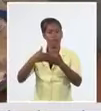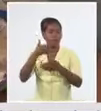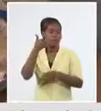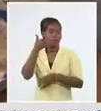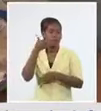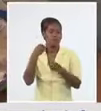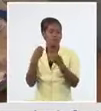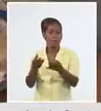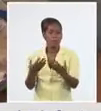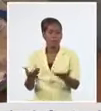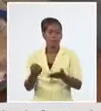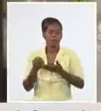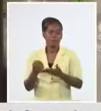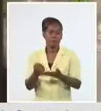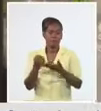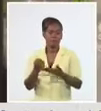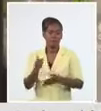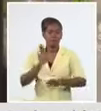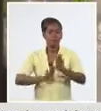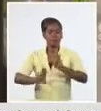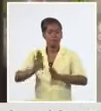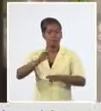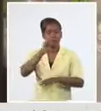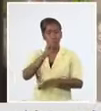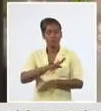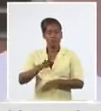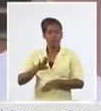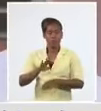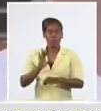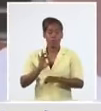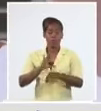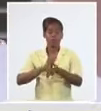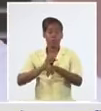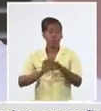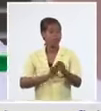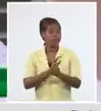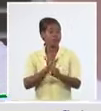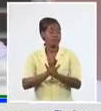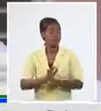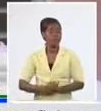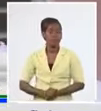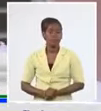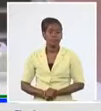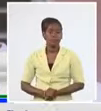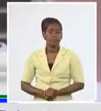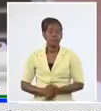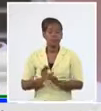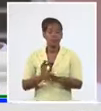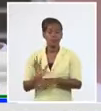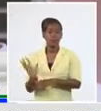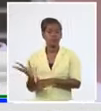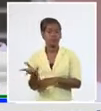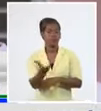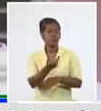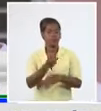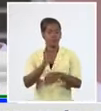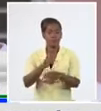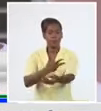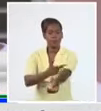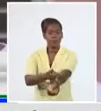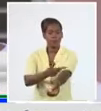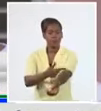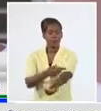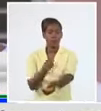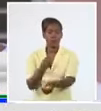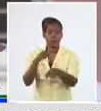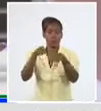apoyar el proceso de enfrentamiento al coronavirus. Se decidió a través de las sesiones sindicales recoger un donativo y estamos acá en este